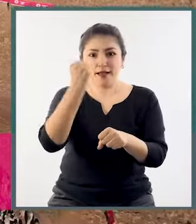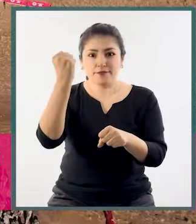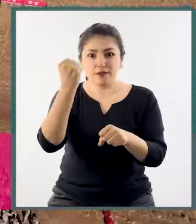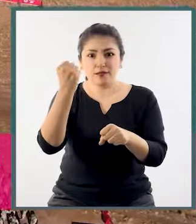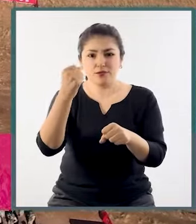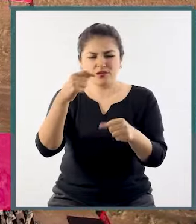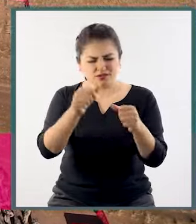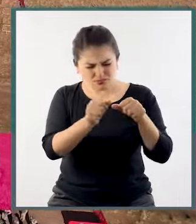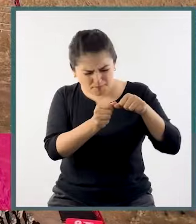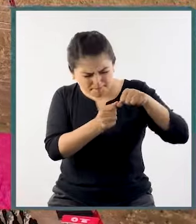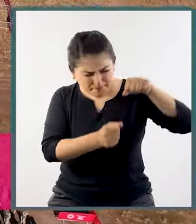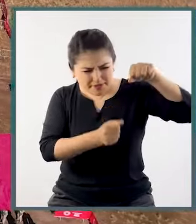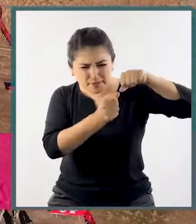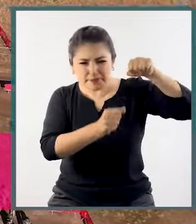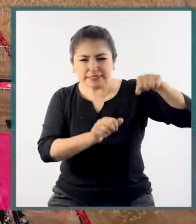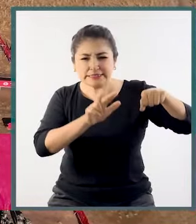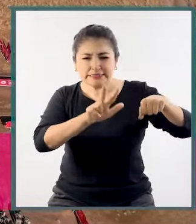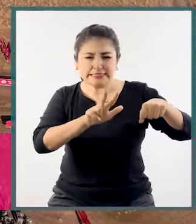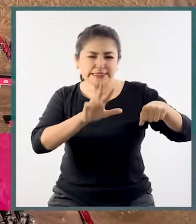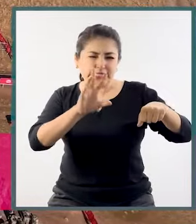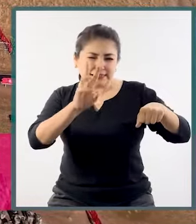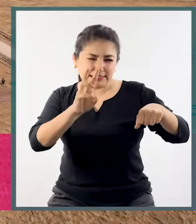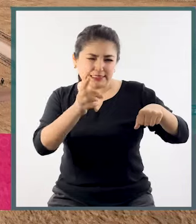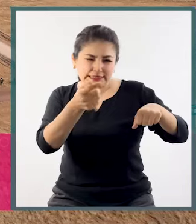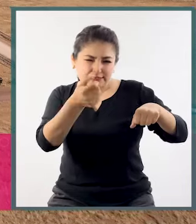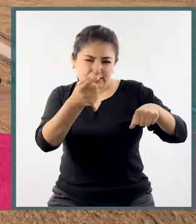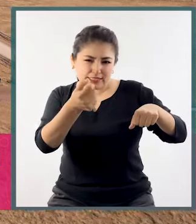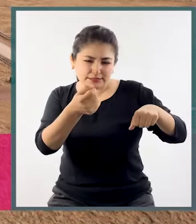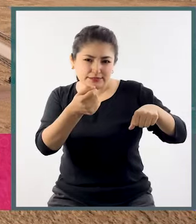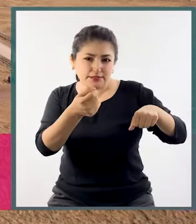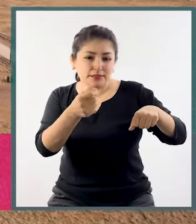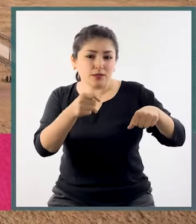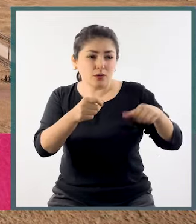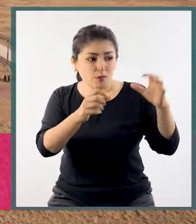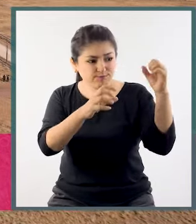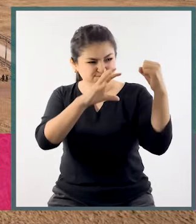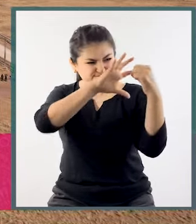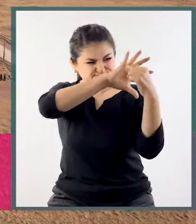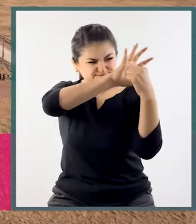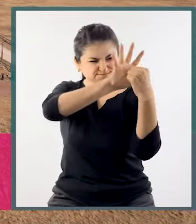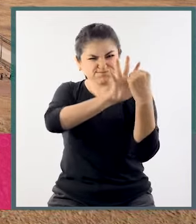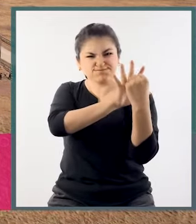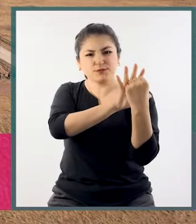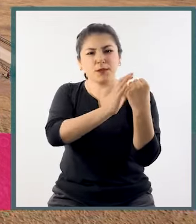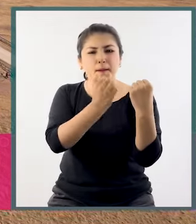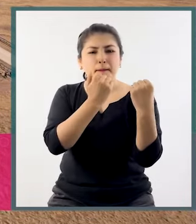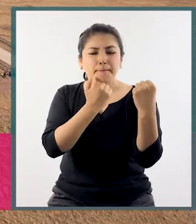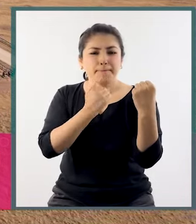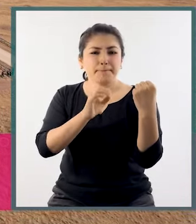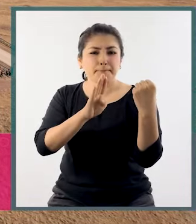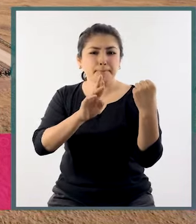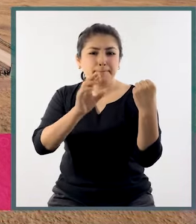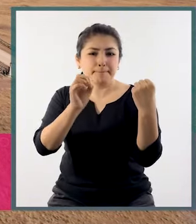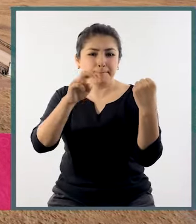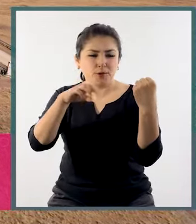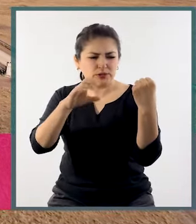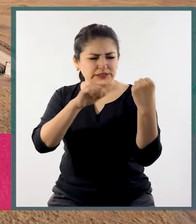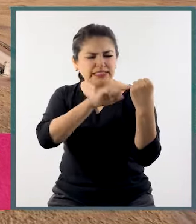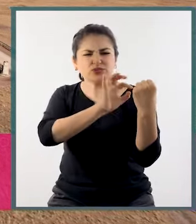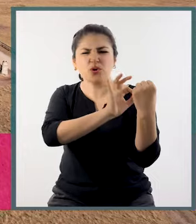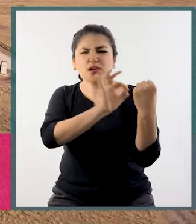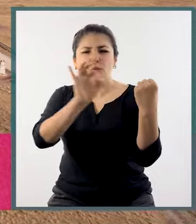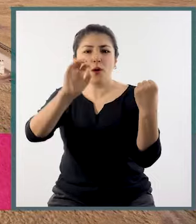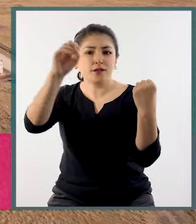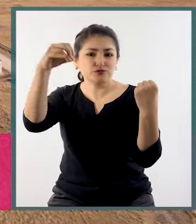Tiene casi 36 metros de alto, tiene una esfera de bronce de 17 puntas que representa al sol y